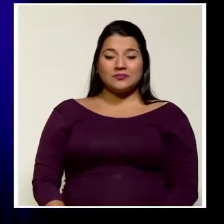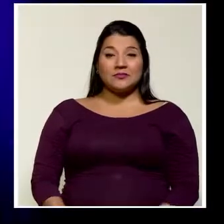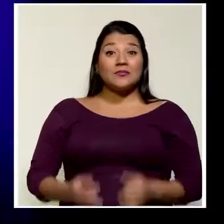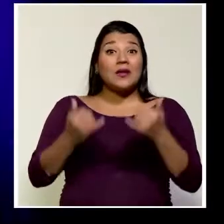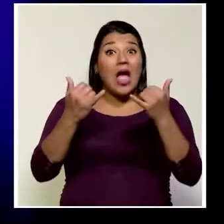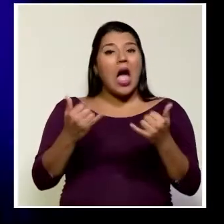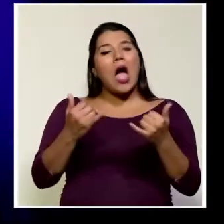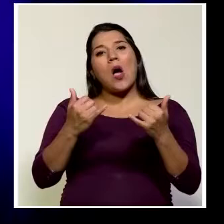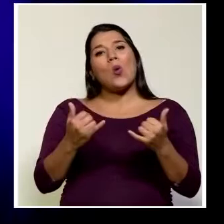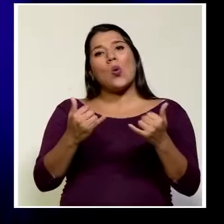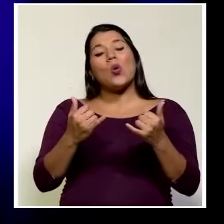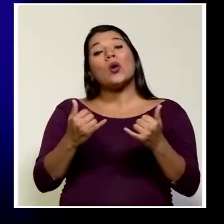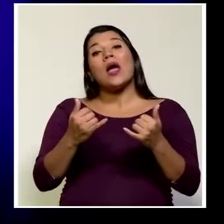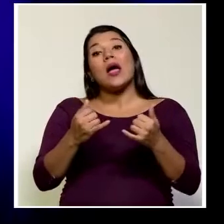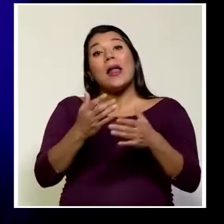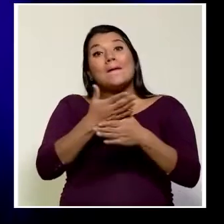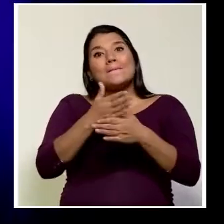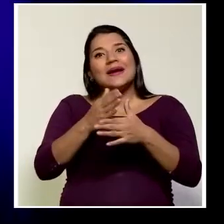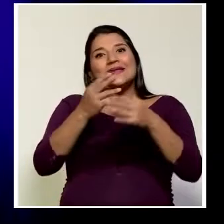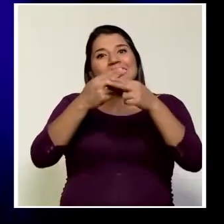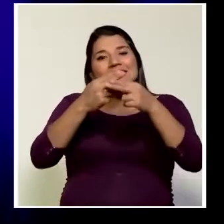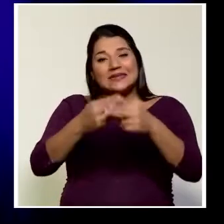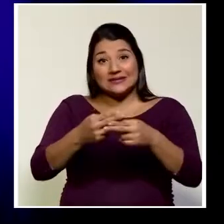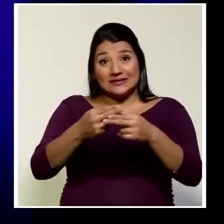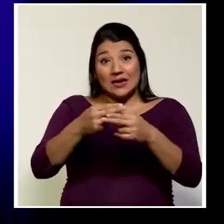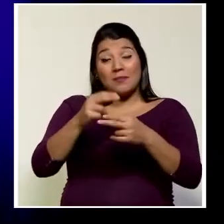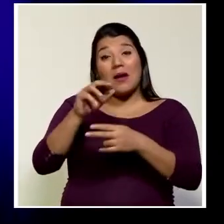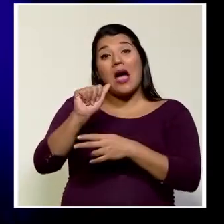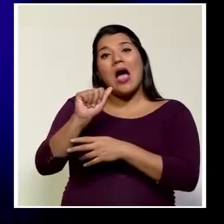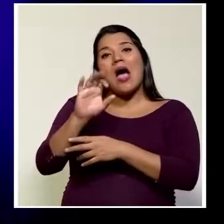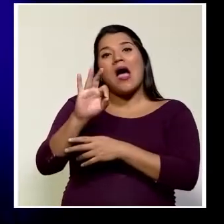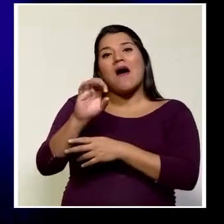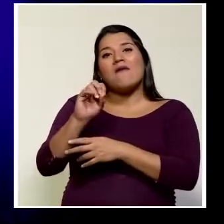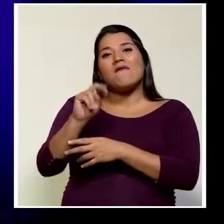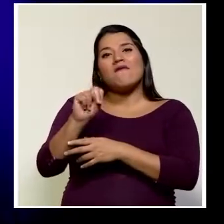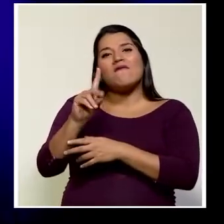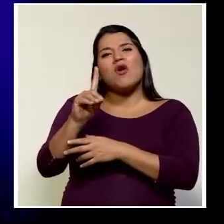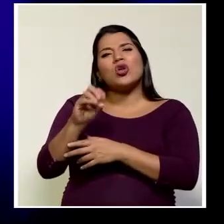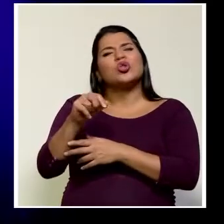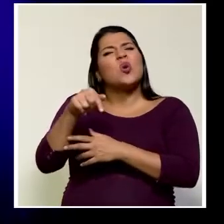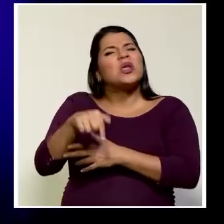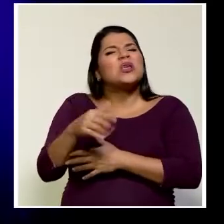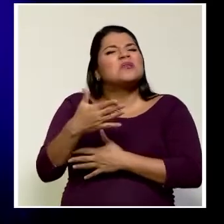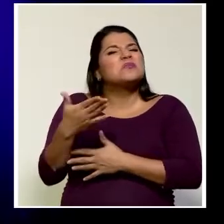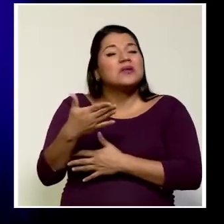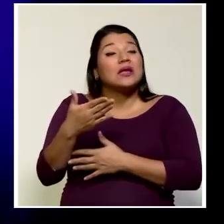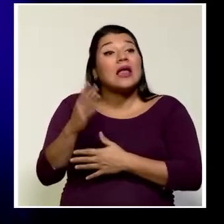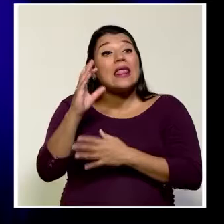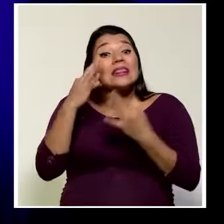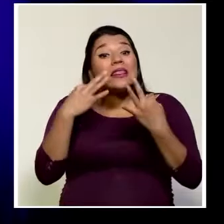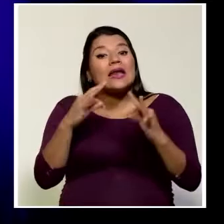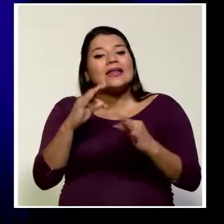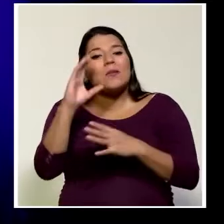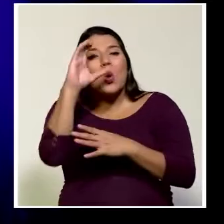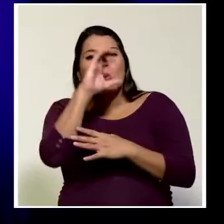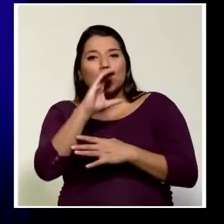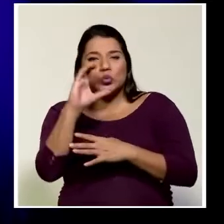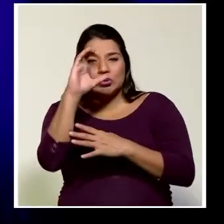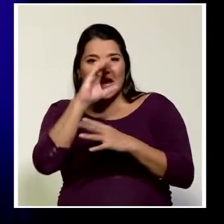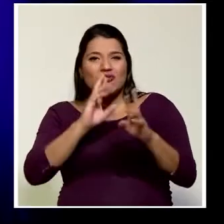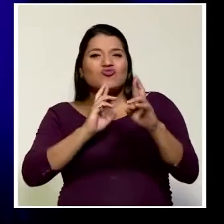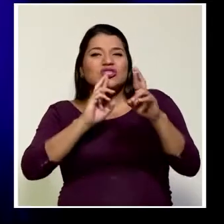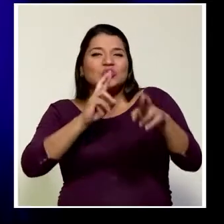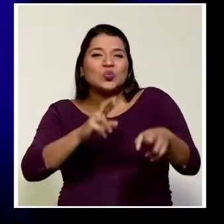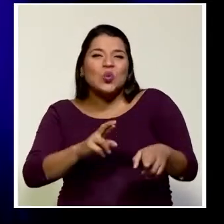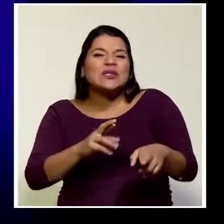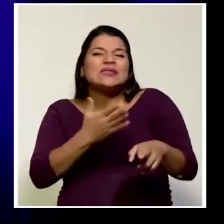vamos a nuestra sección A Fondo, que es el espacio que tenemos en Suma Electoral para buscar respuestas a algunas de las